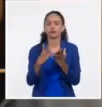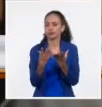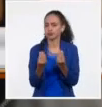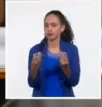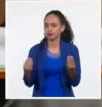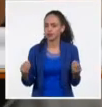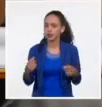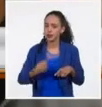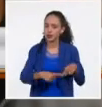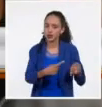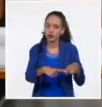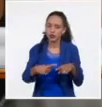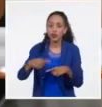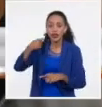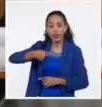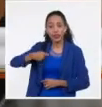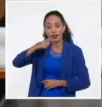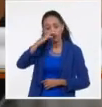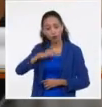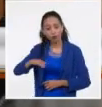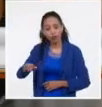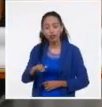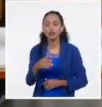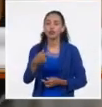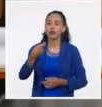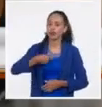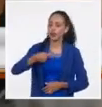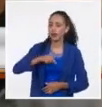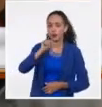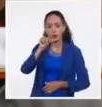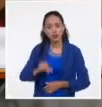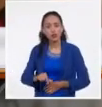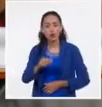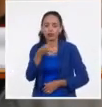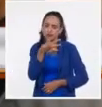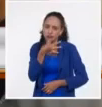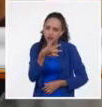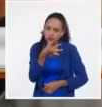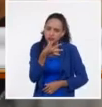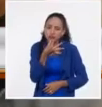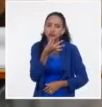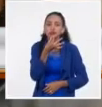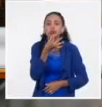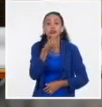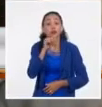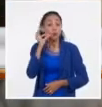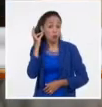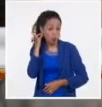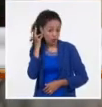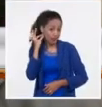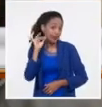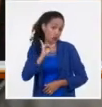aspectos, en los derechos de los niños, de las personas de la tercera edad, de las mujeres,